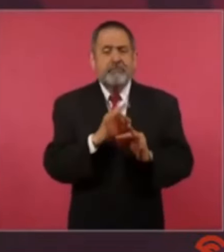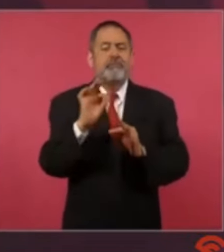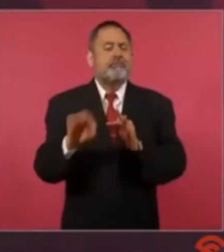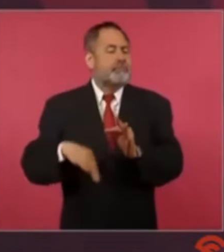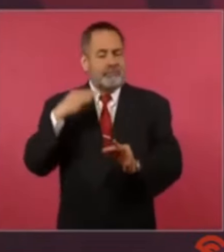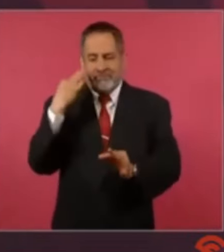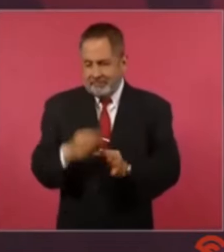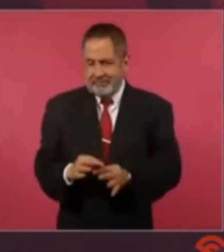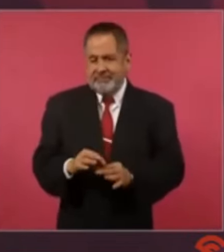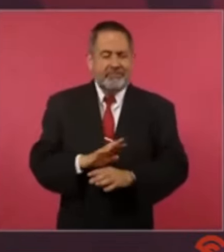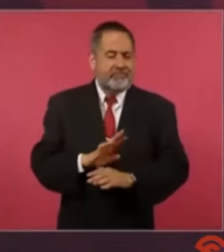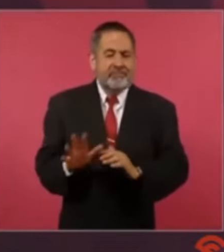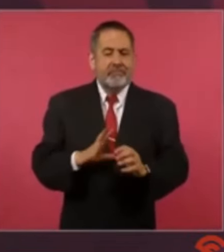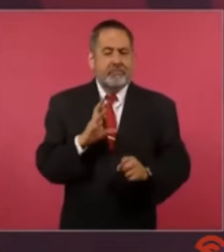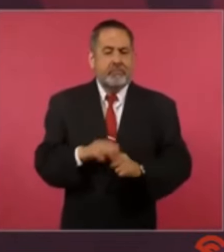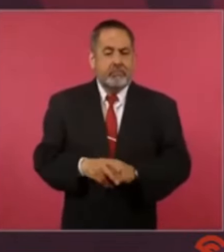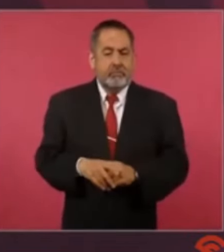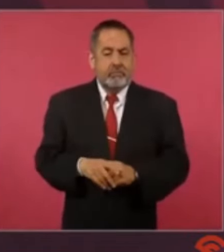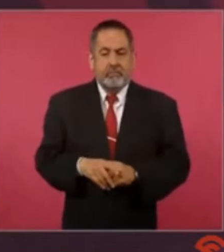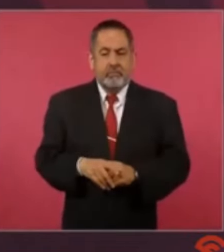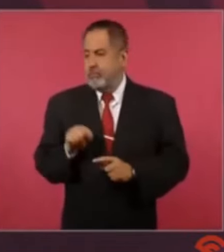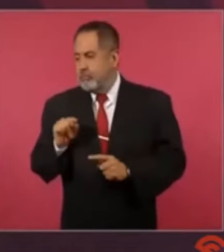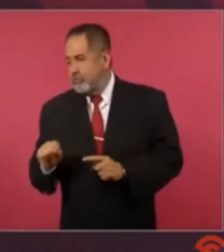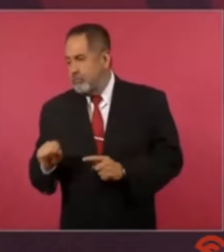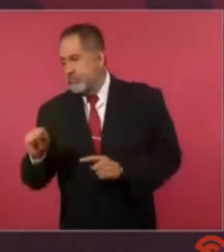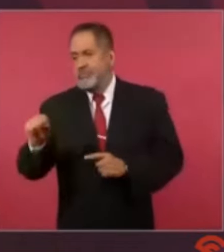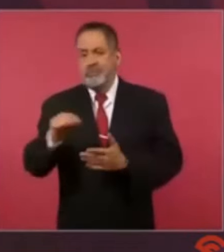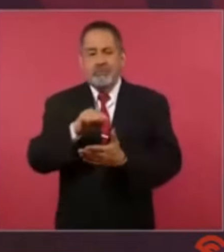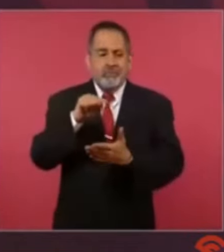todos los centros